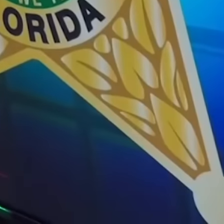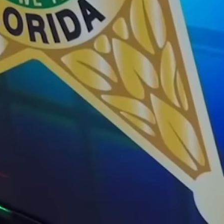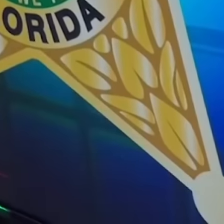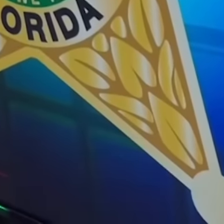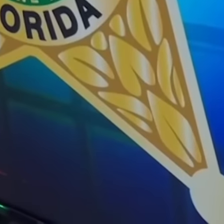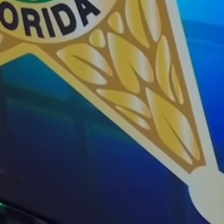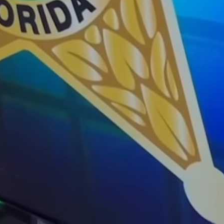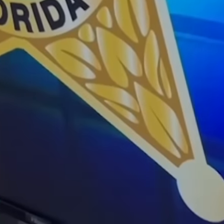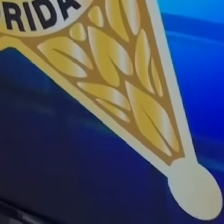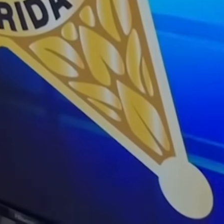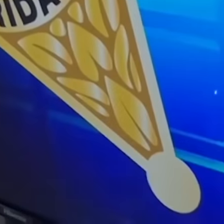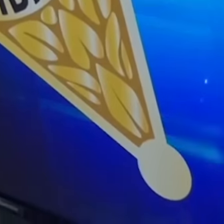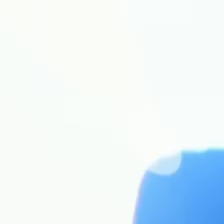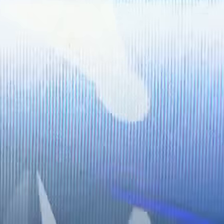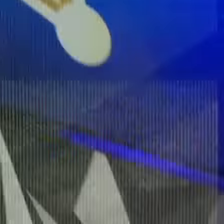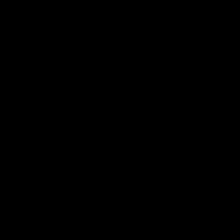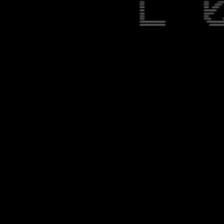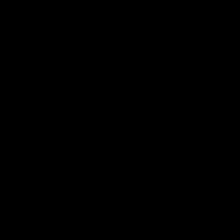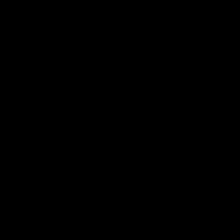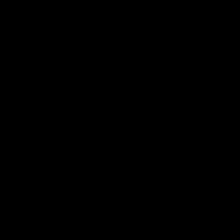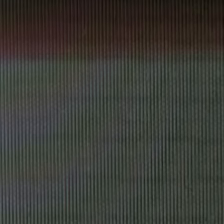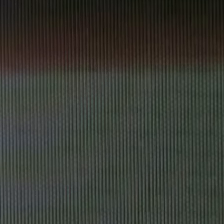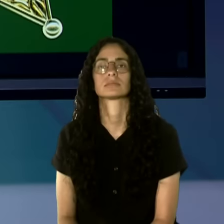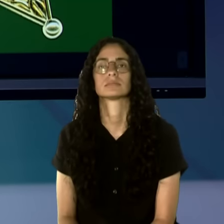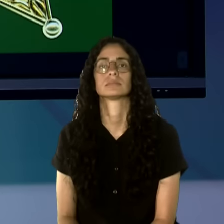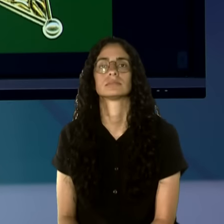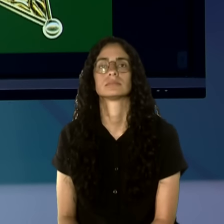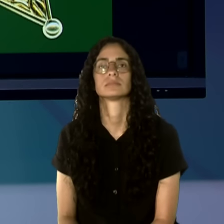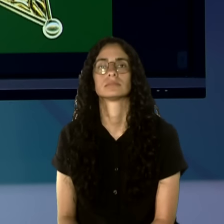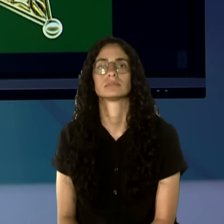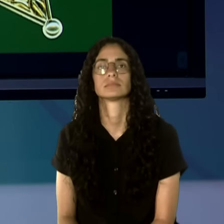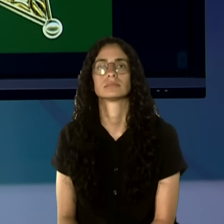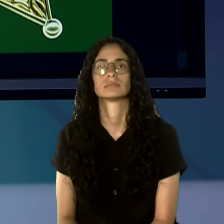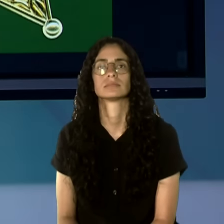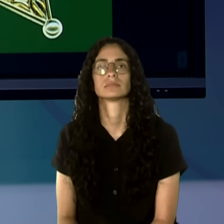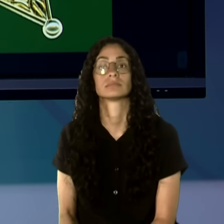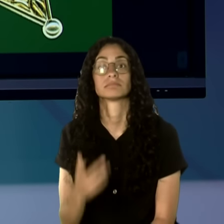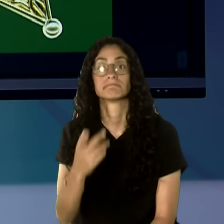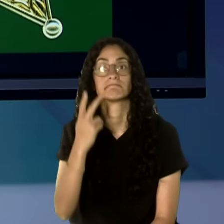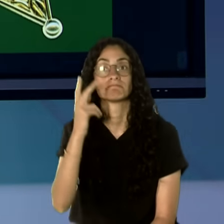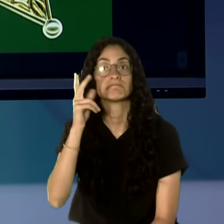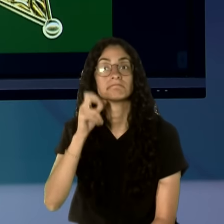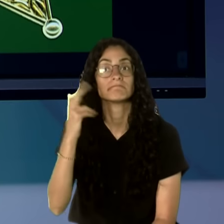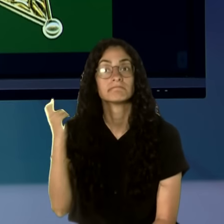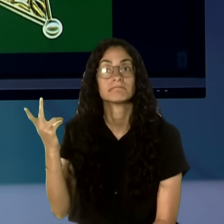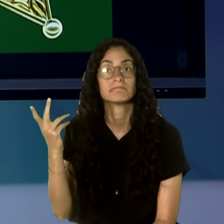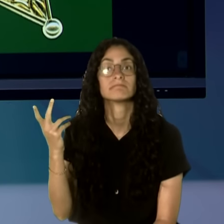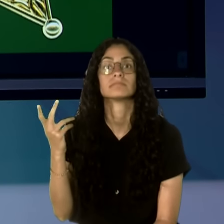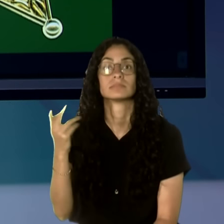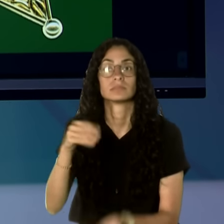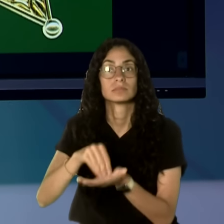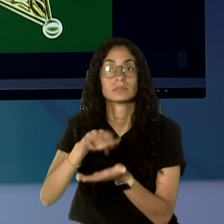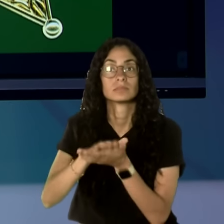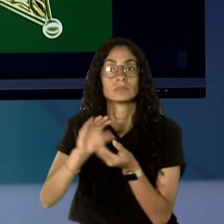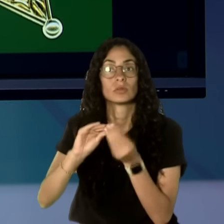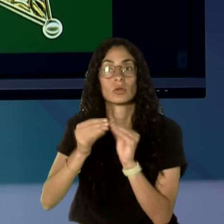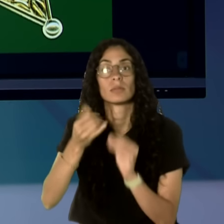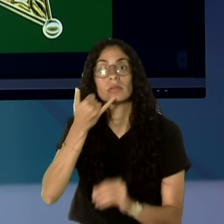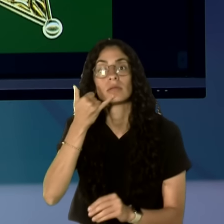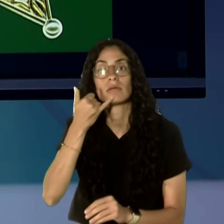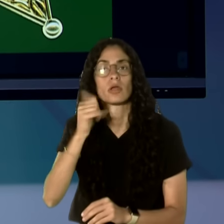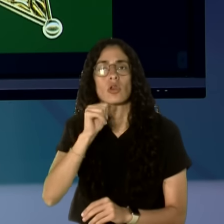en Puerto Rico con Miguel Bueno escucharon ya al Cherry Marcos López anotaron los números telefónicos no